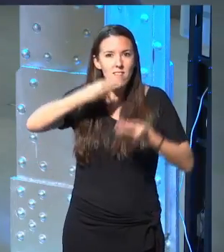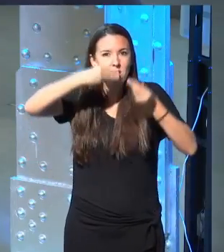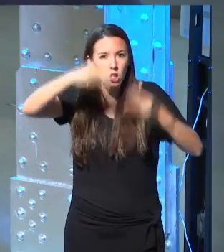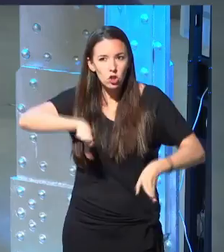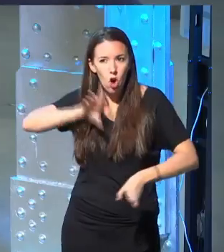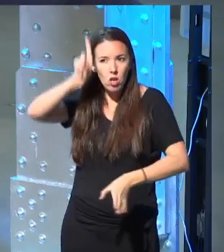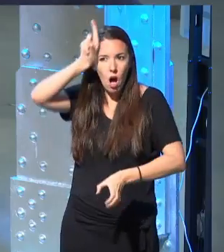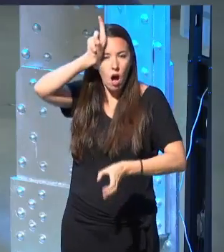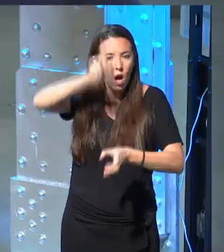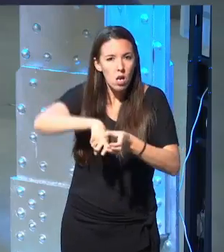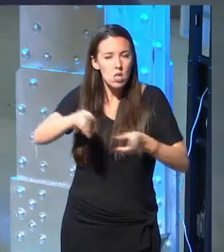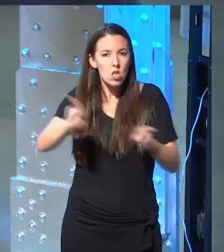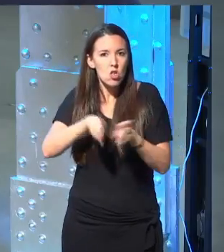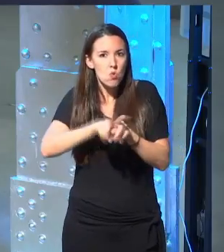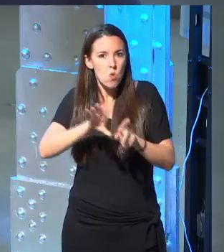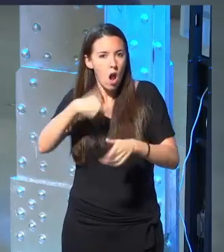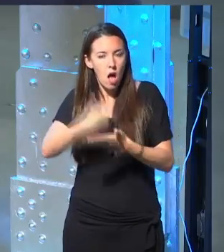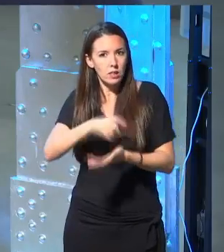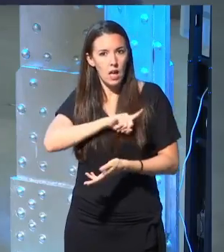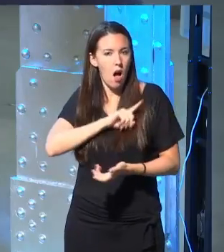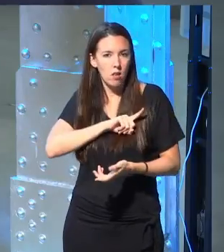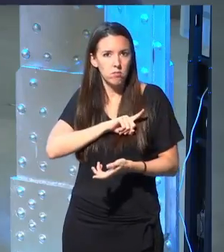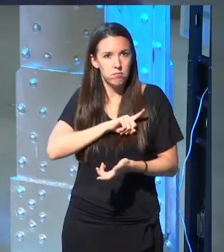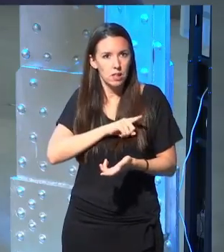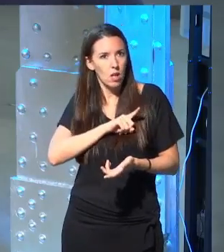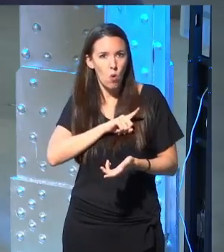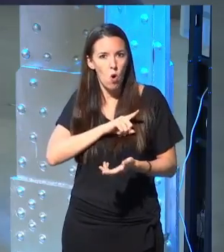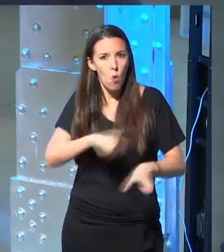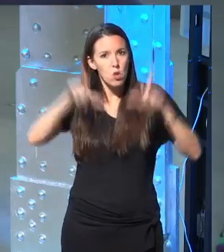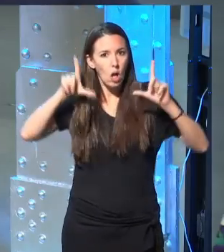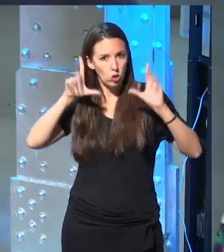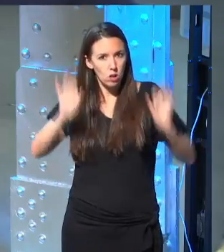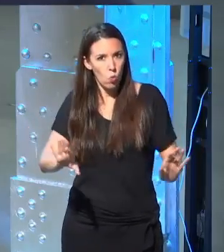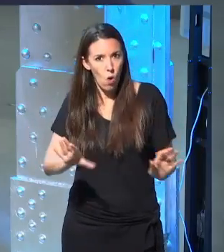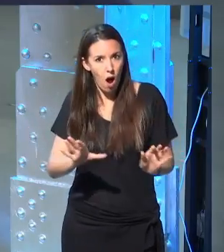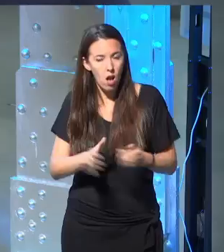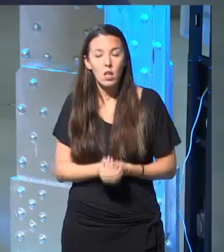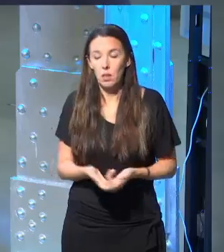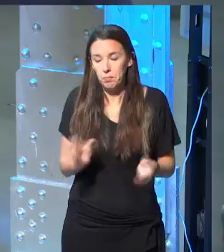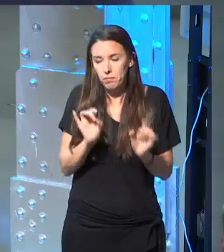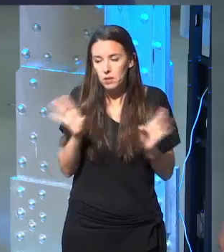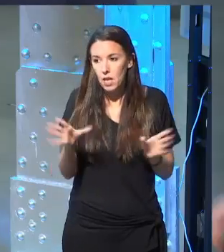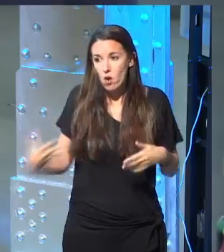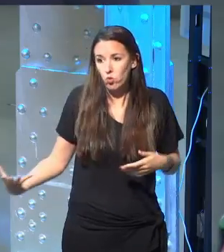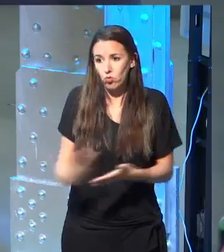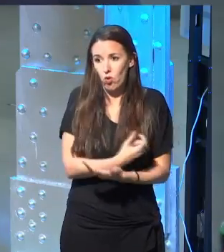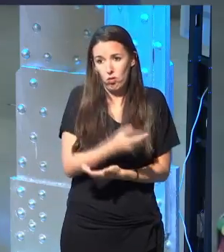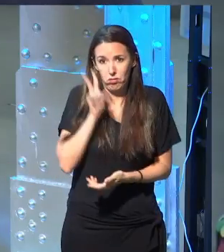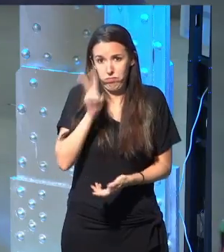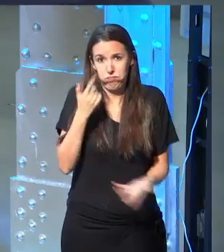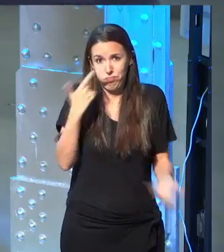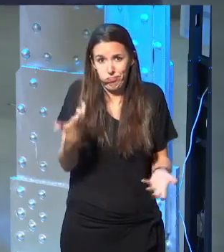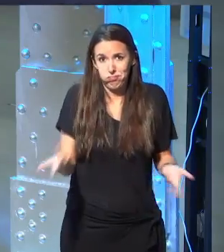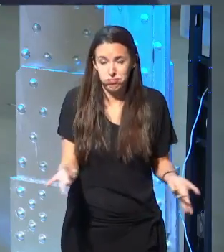Como, sí. Como igual casi hasta sintiéndose protagonistas, ¿no? Como pasa con... Bueno, a ver, claro, yo creo que todo el mundo que está aquí lo vería, que...